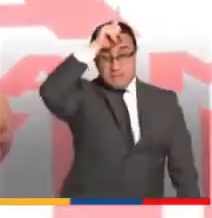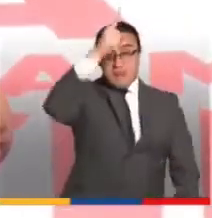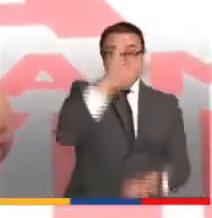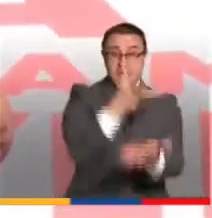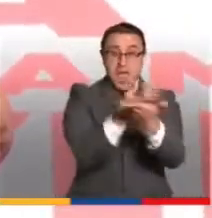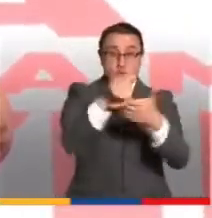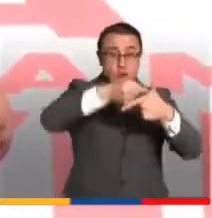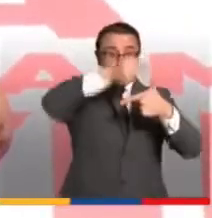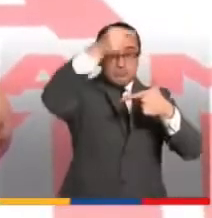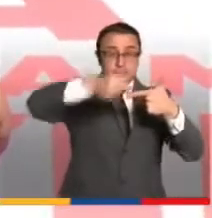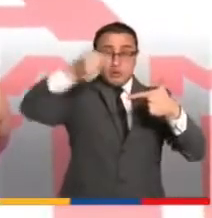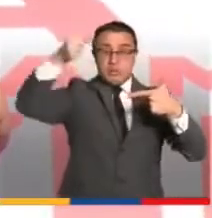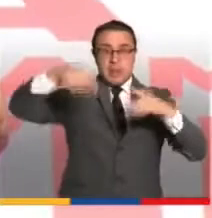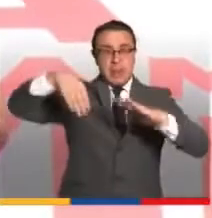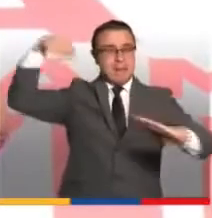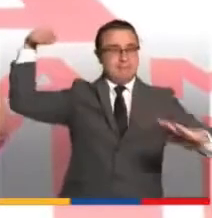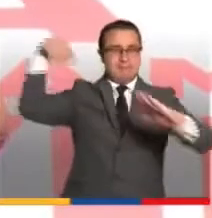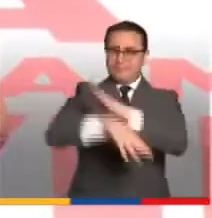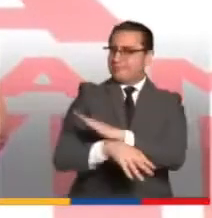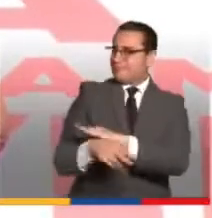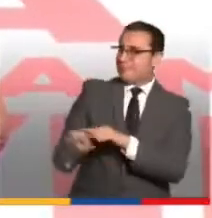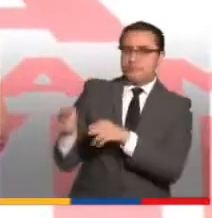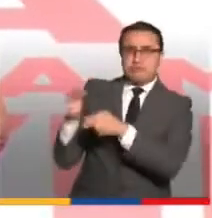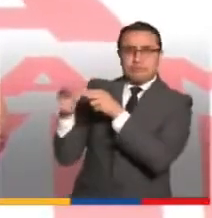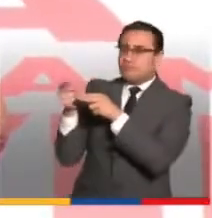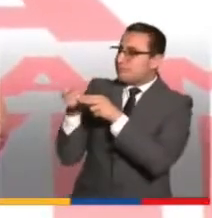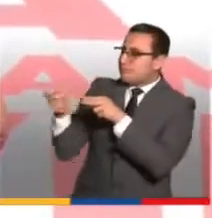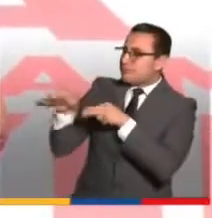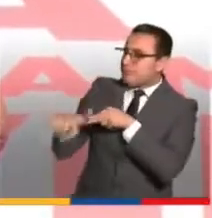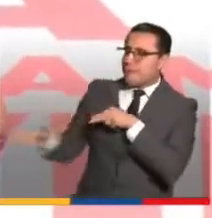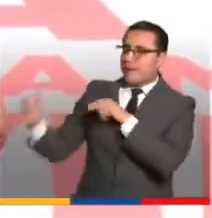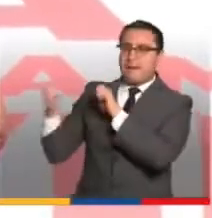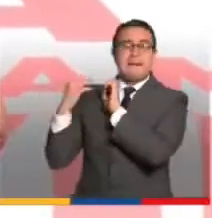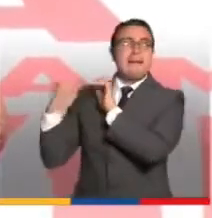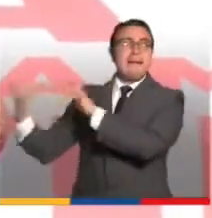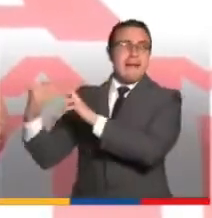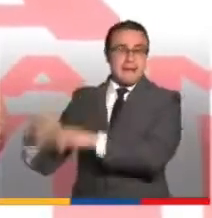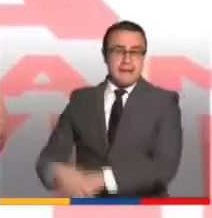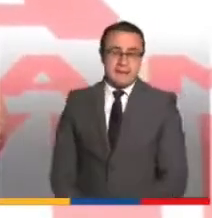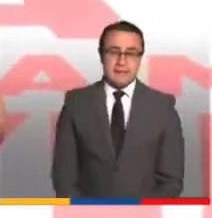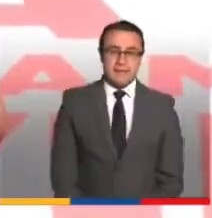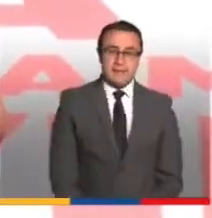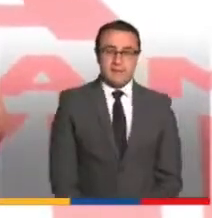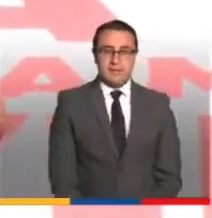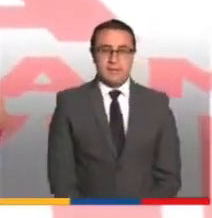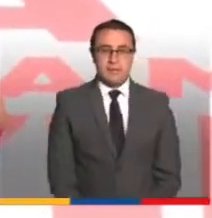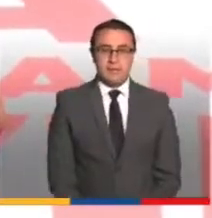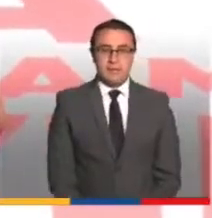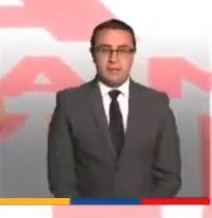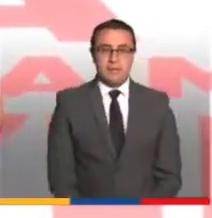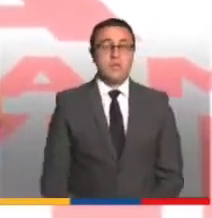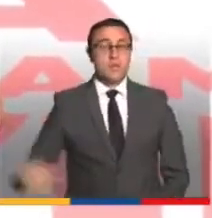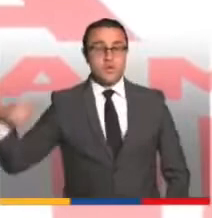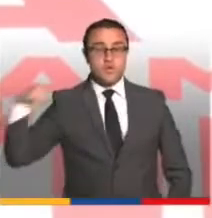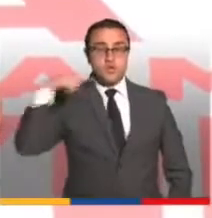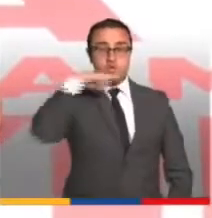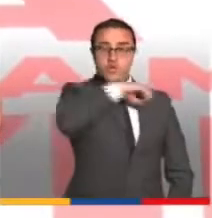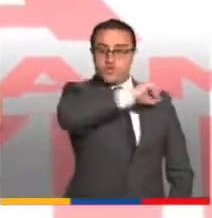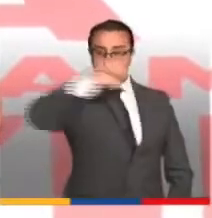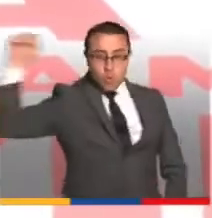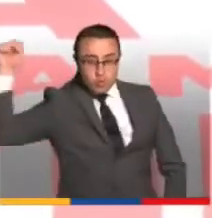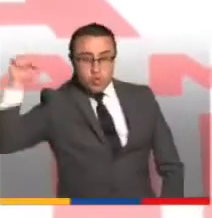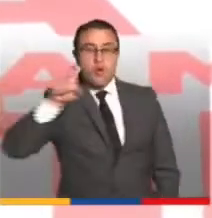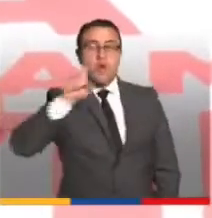el medio y vecina a la guerra. Han desatado los rusos, los